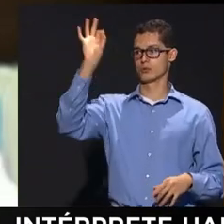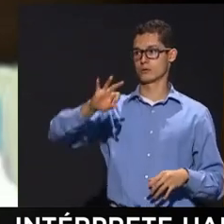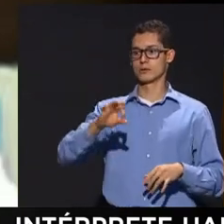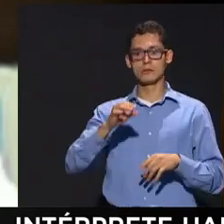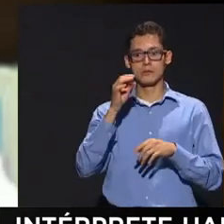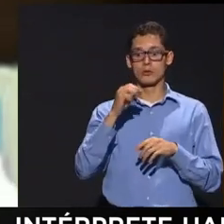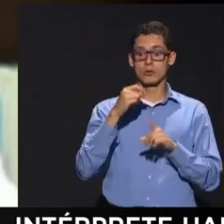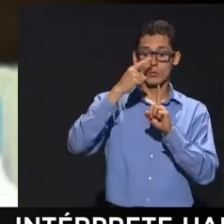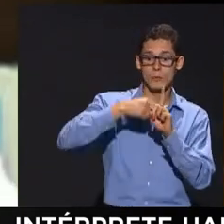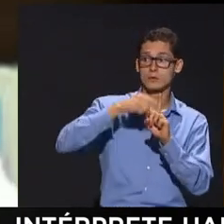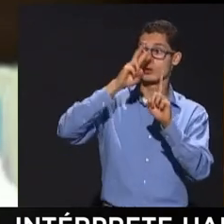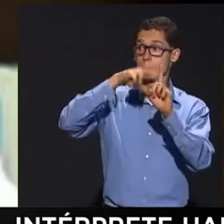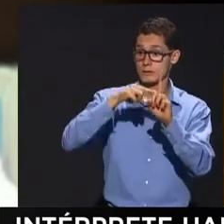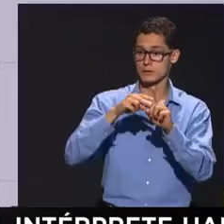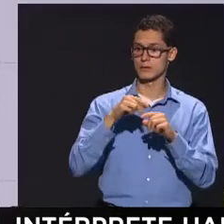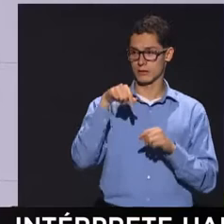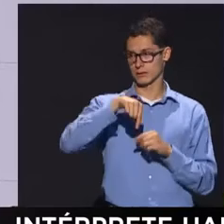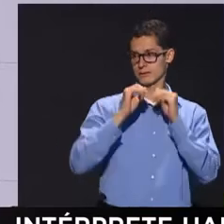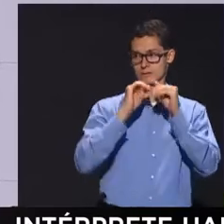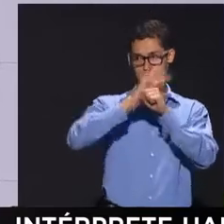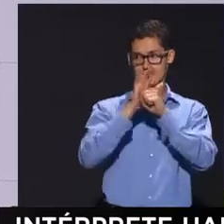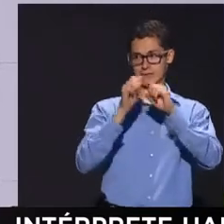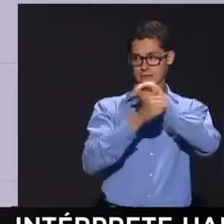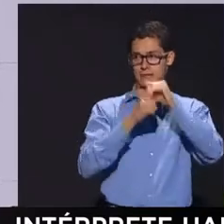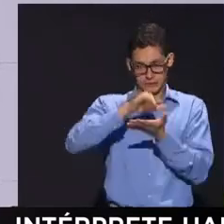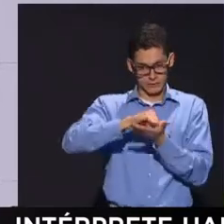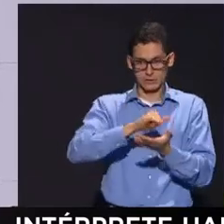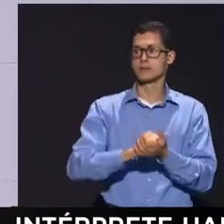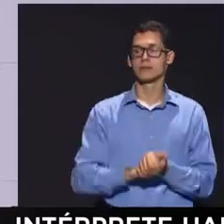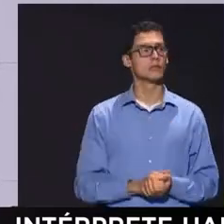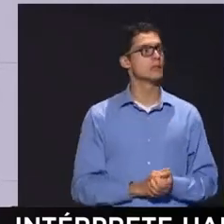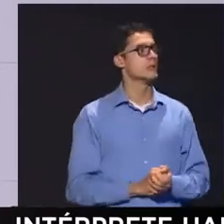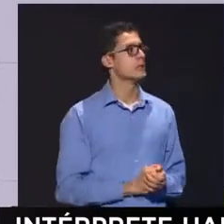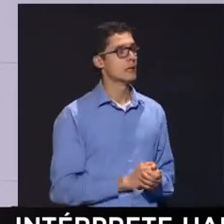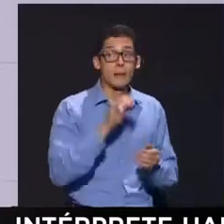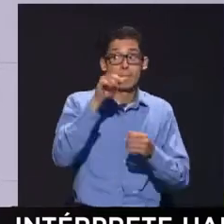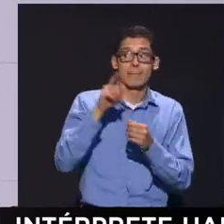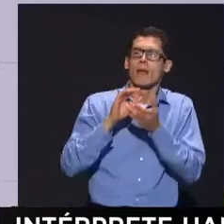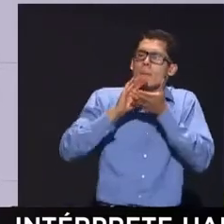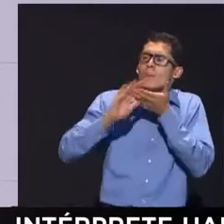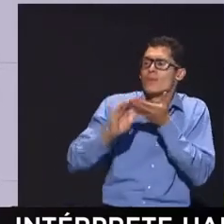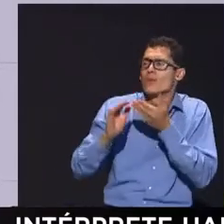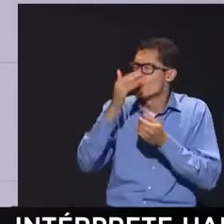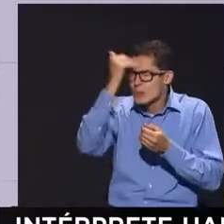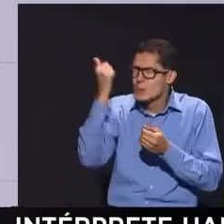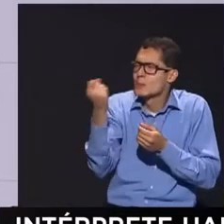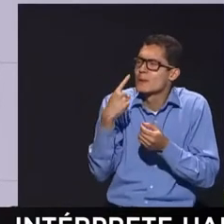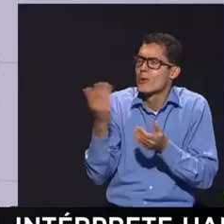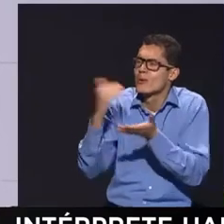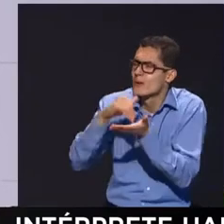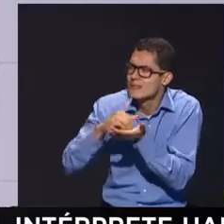Entonces, a ver, se me olvidó tu pregunta, Paola, qué pena. No, que retomáramos este tema del aporte voluntario, bien, ¿cierto? Bien. Que se